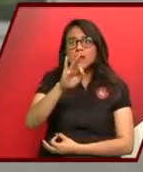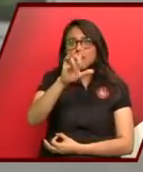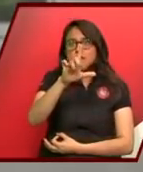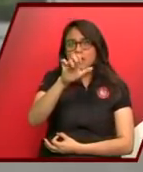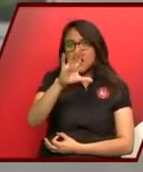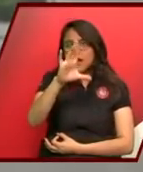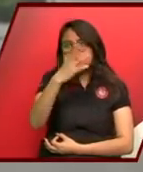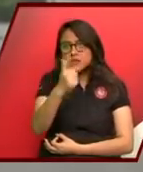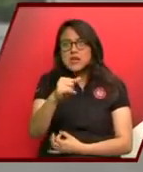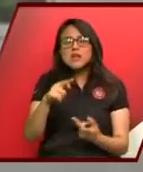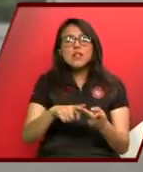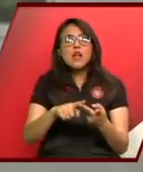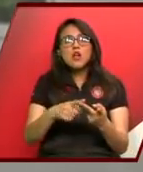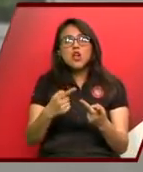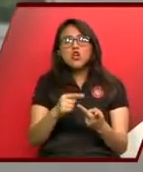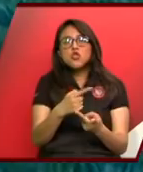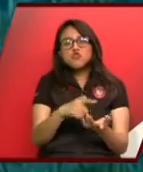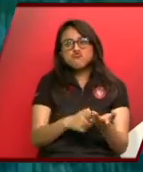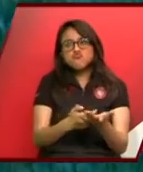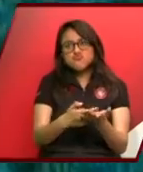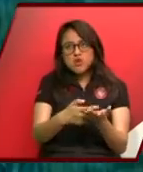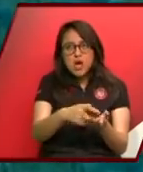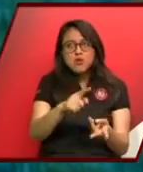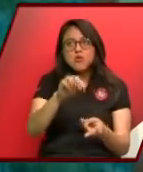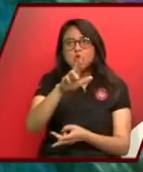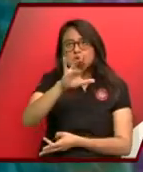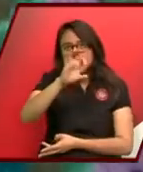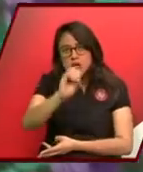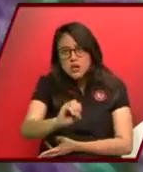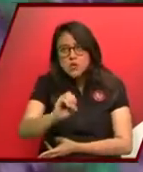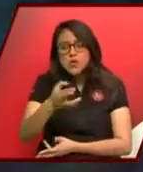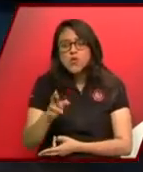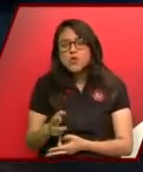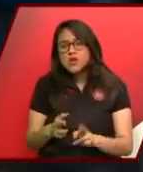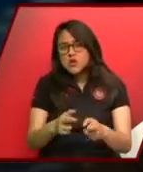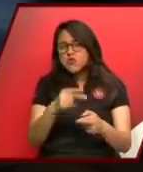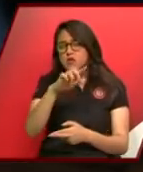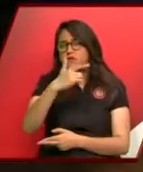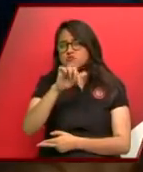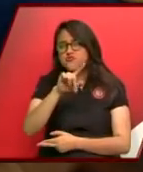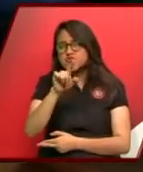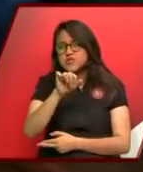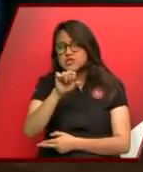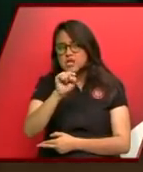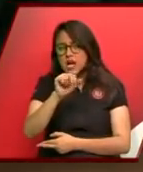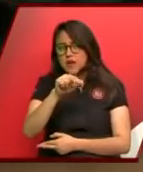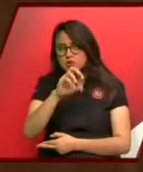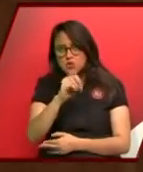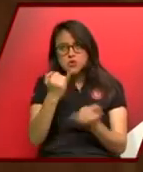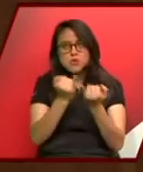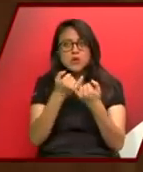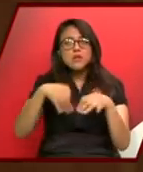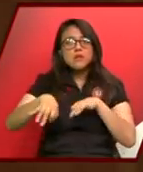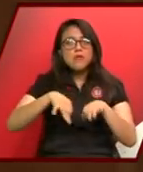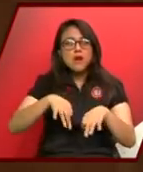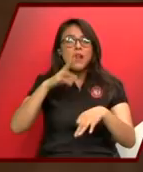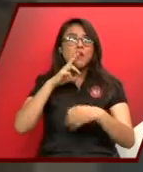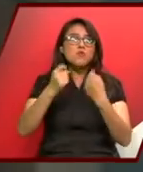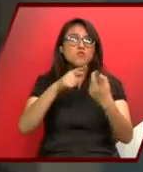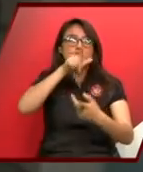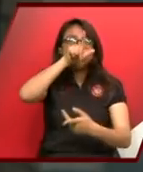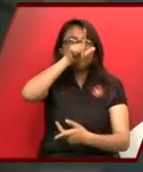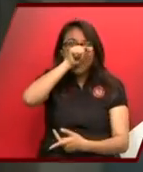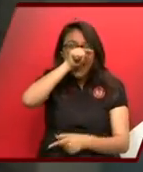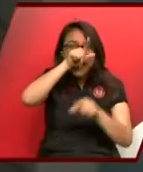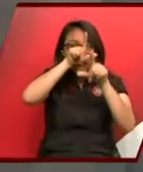Hacemos también del gusano, urdido de gusano lo hacemos, manejamos urdido de gusano. Trabajamos también de unos pájaros